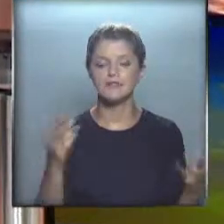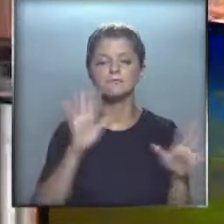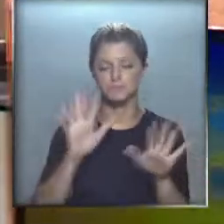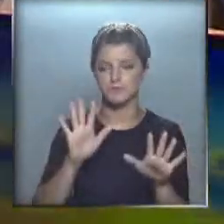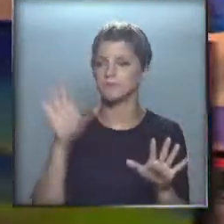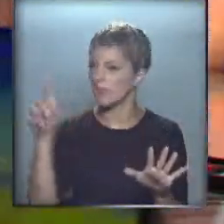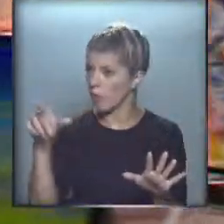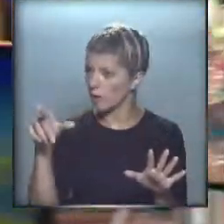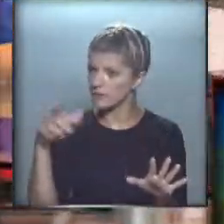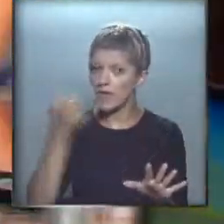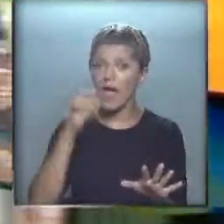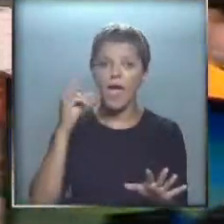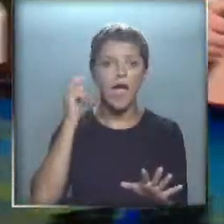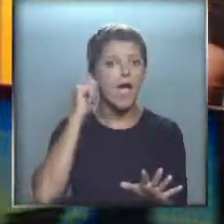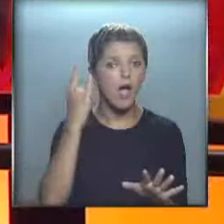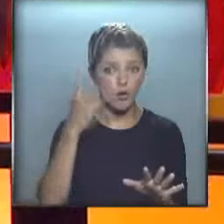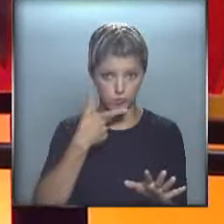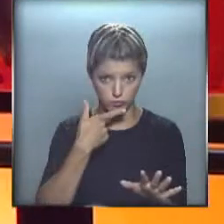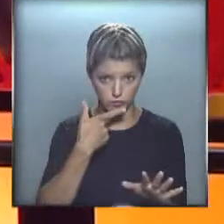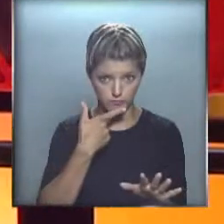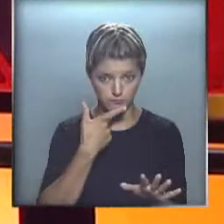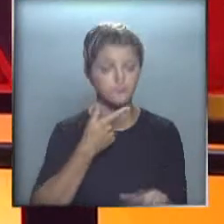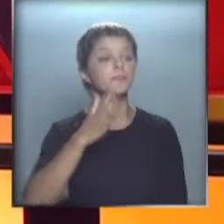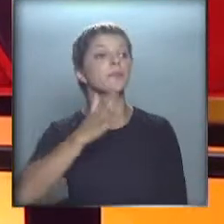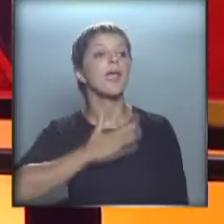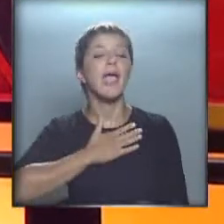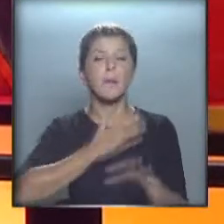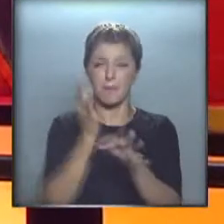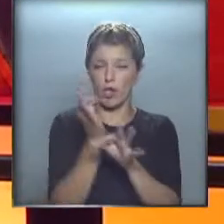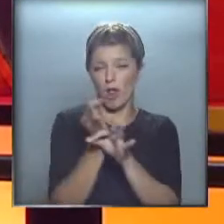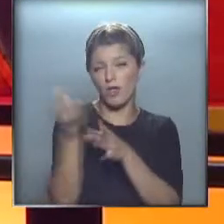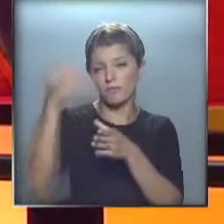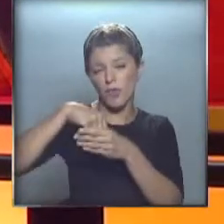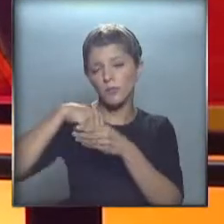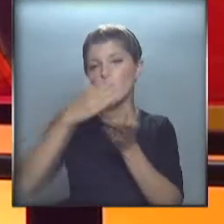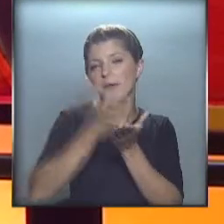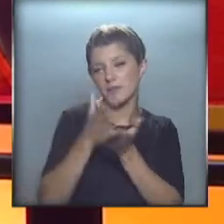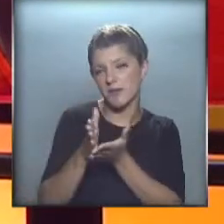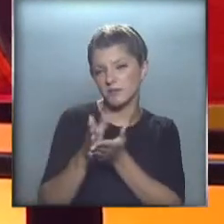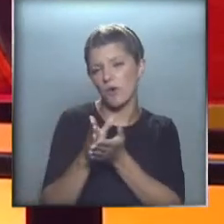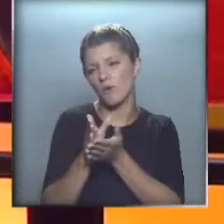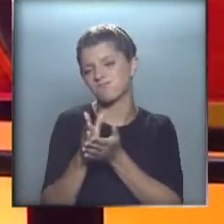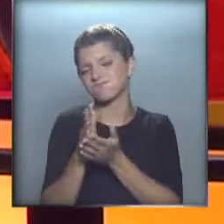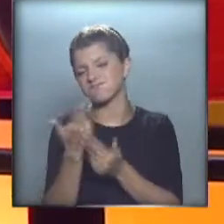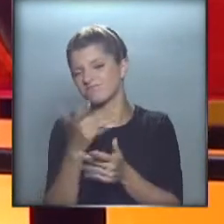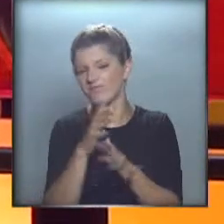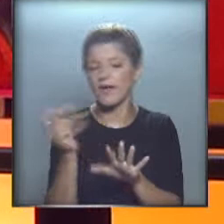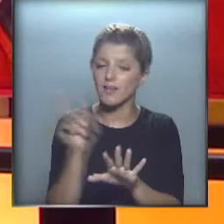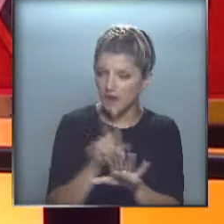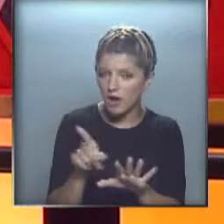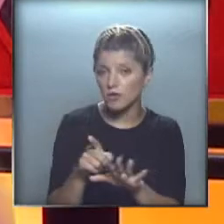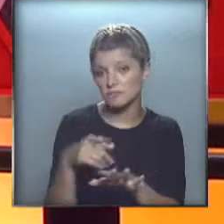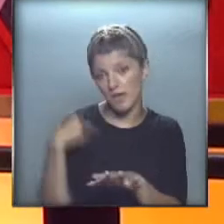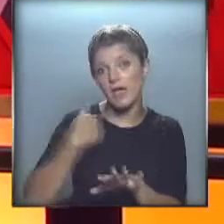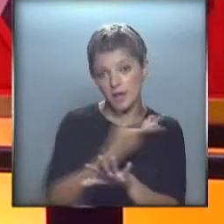Agus, ¿te animas? En mi colegio no se da tanto el tema de la discriminación. Okay. La verdad que nos llevamos